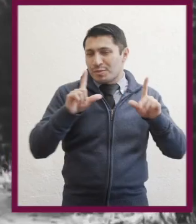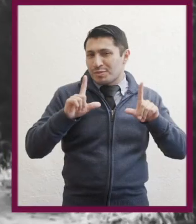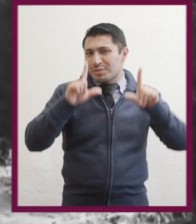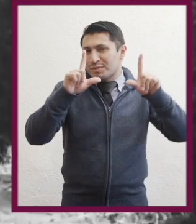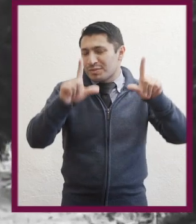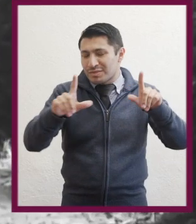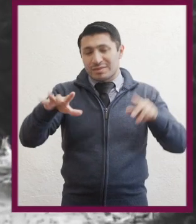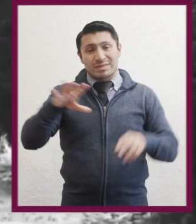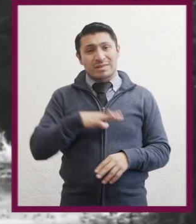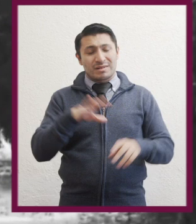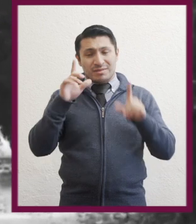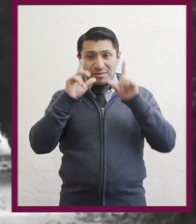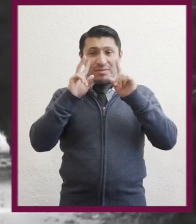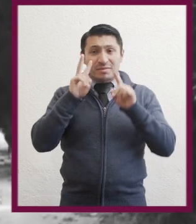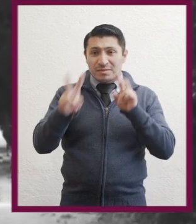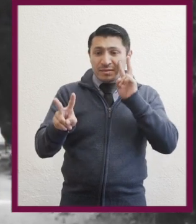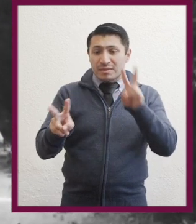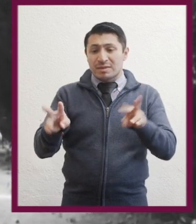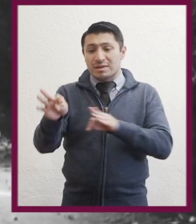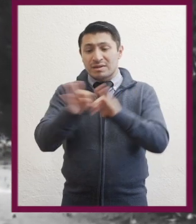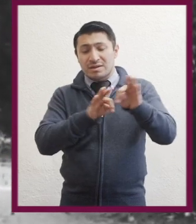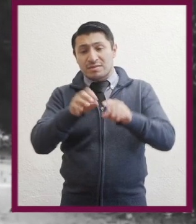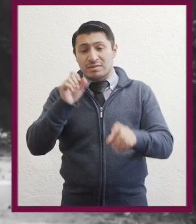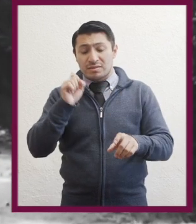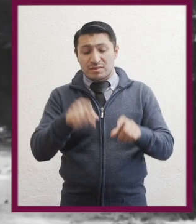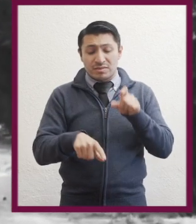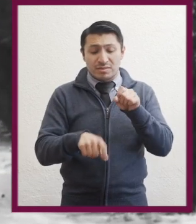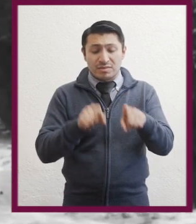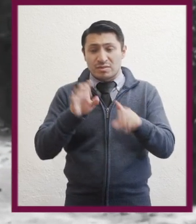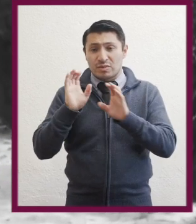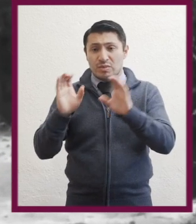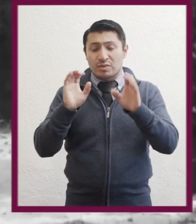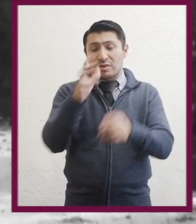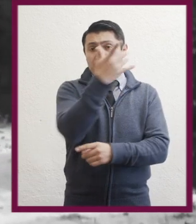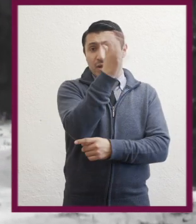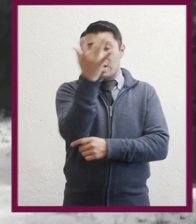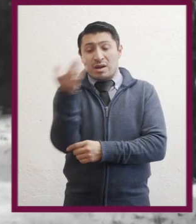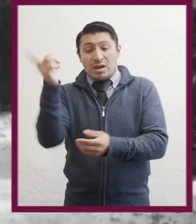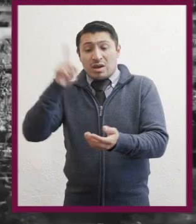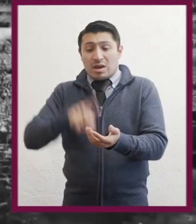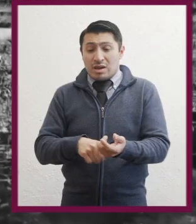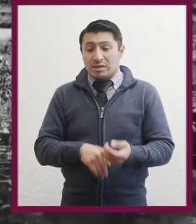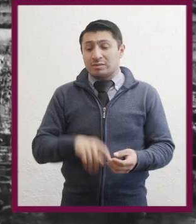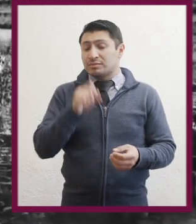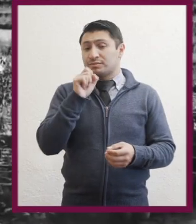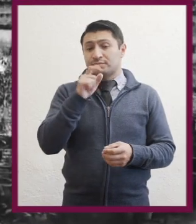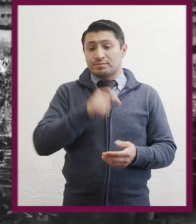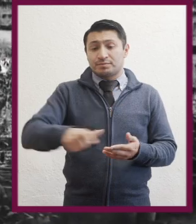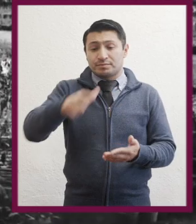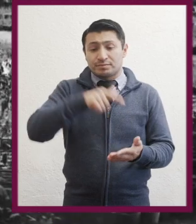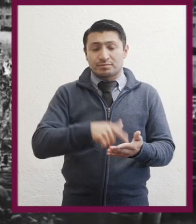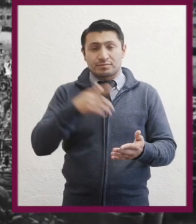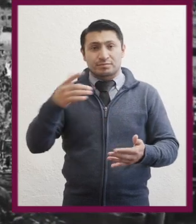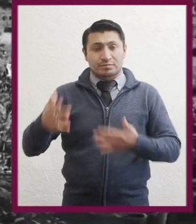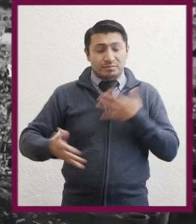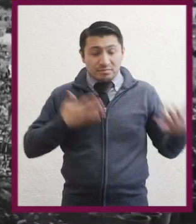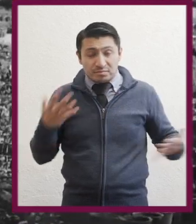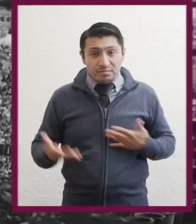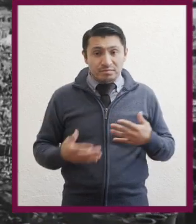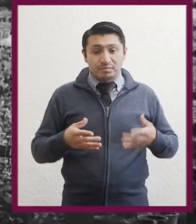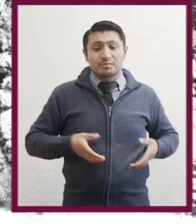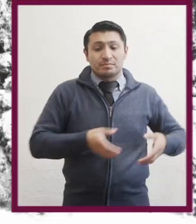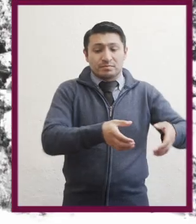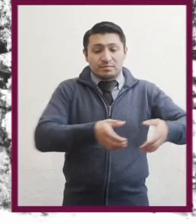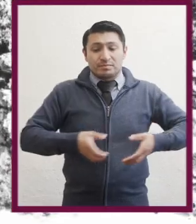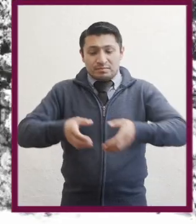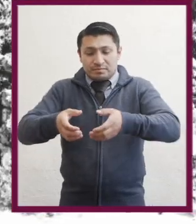postales, donde se muestran los trabajos de cultivo de árboles que se realizan en el interior, así como las áreas recreativas y los